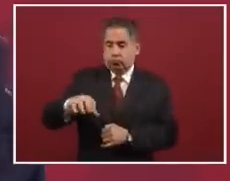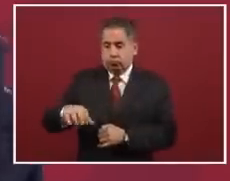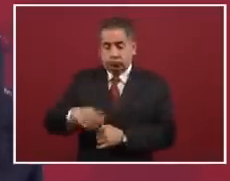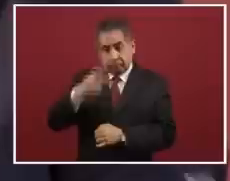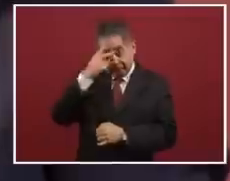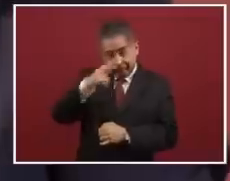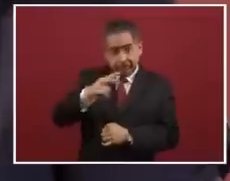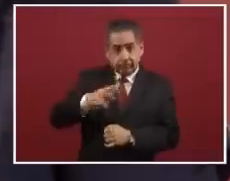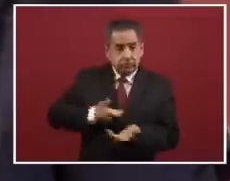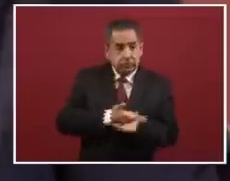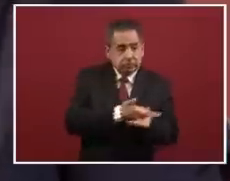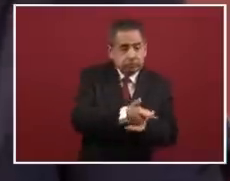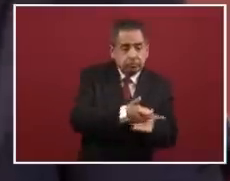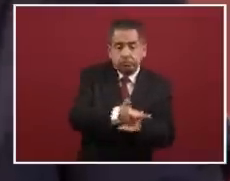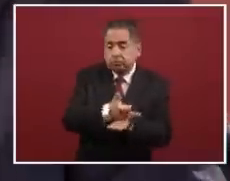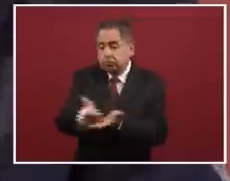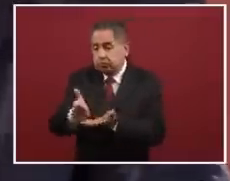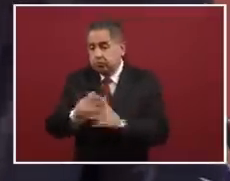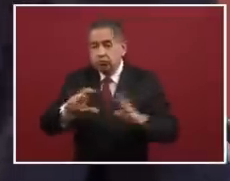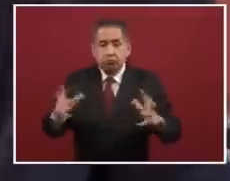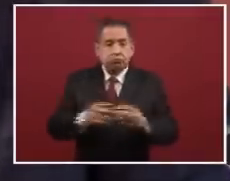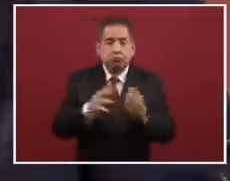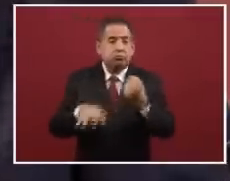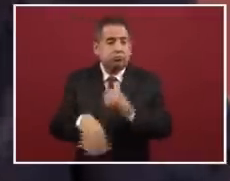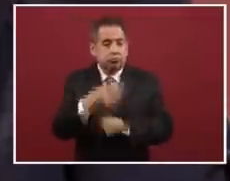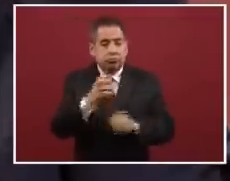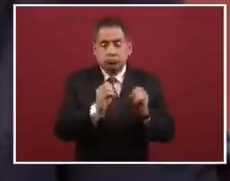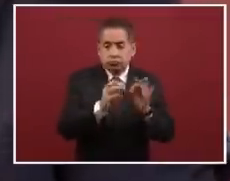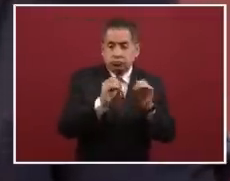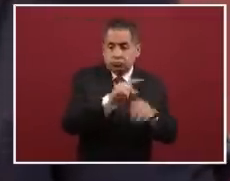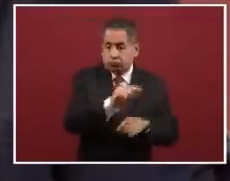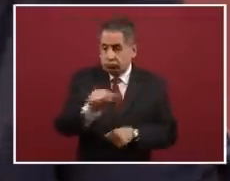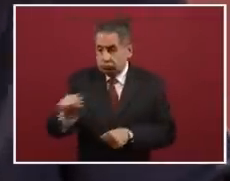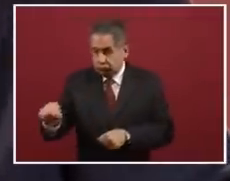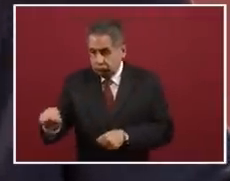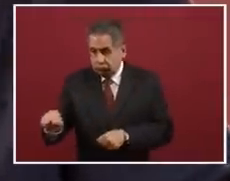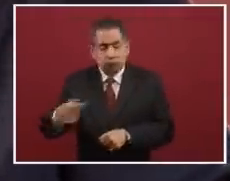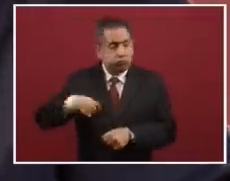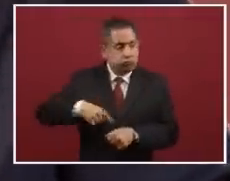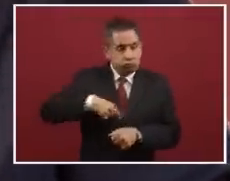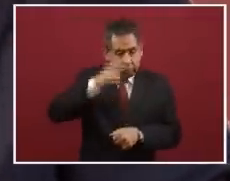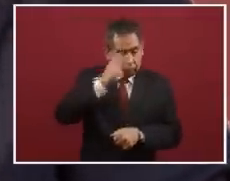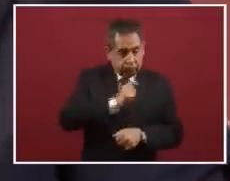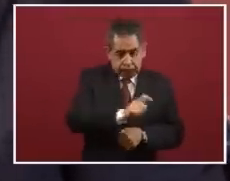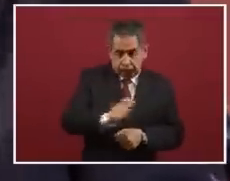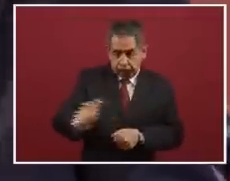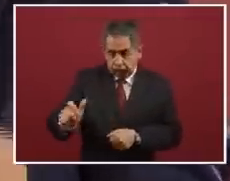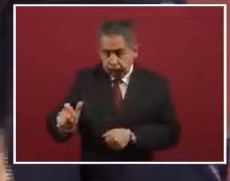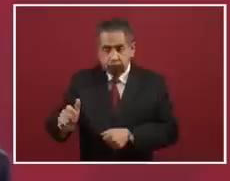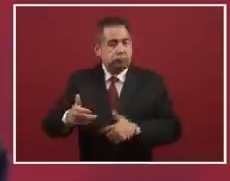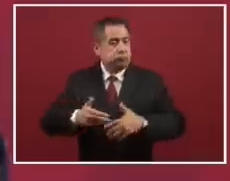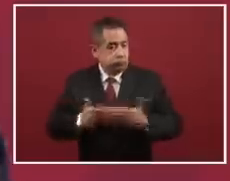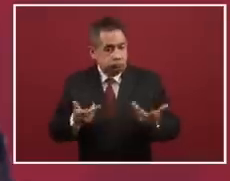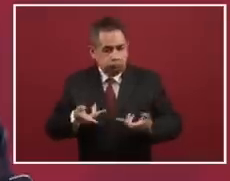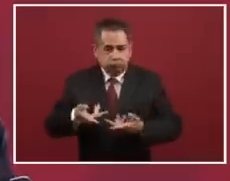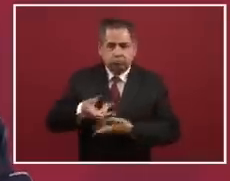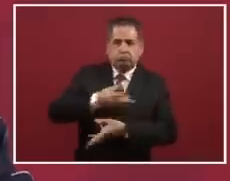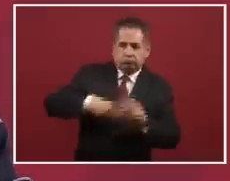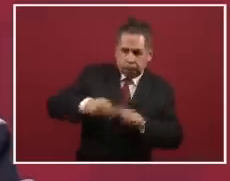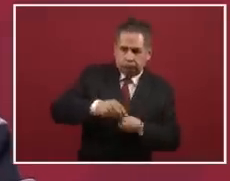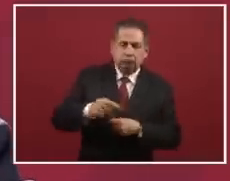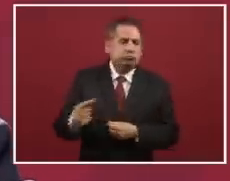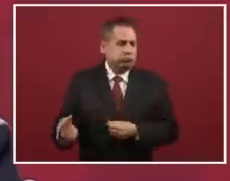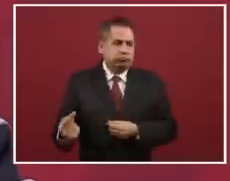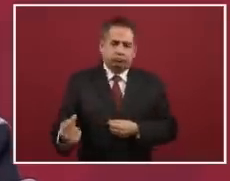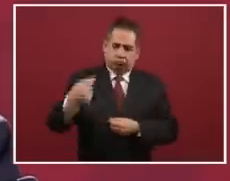a las 14 agencias, las 14 agencias tienen delegaciones en México que paga México, y lo que queremos ahora es que Naciones Unidas se